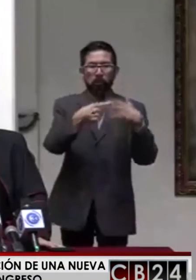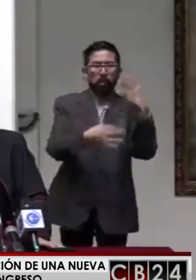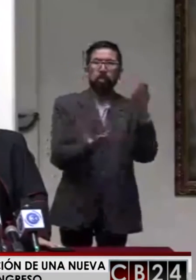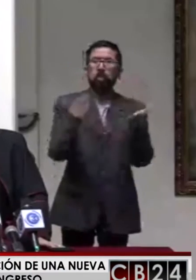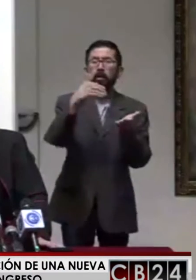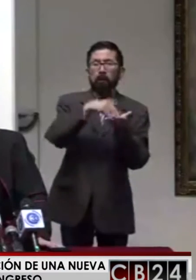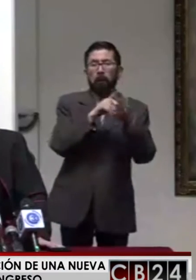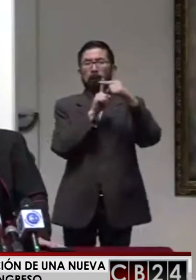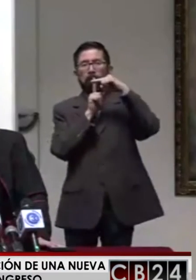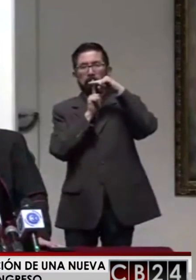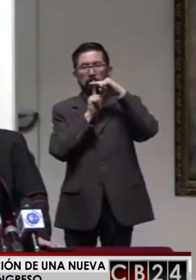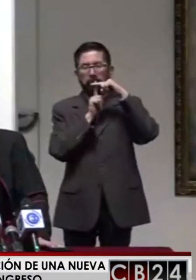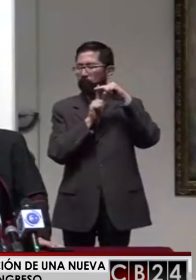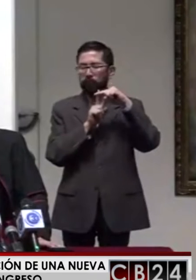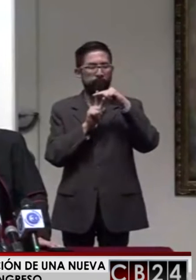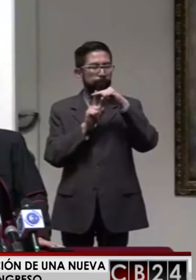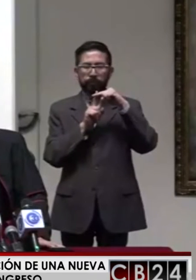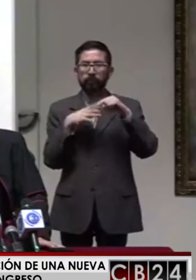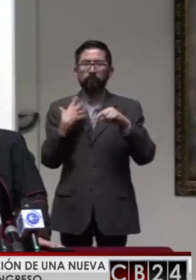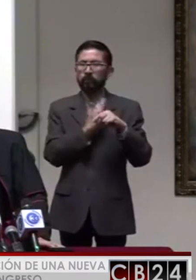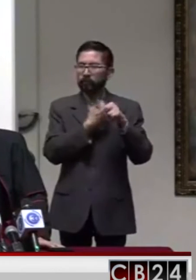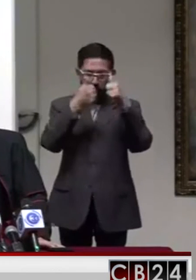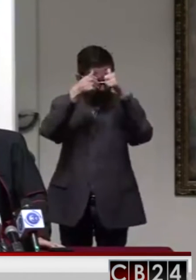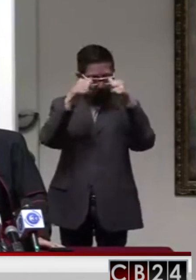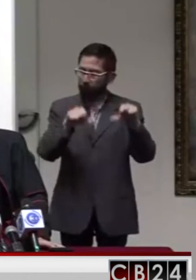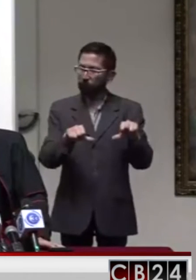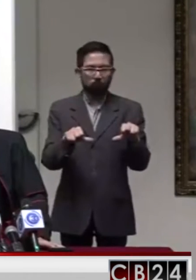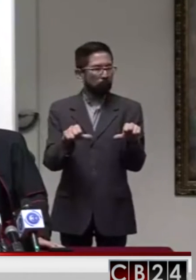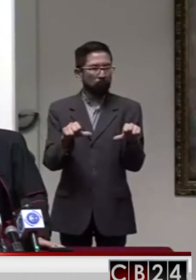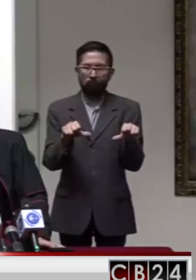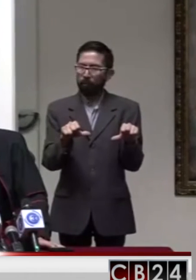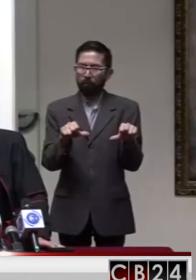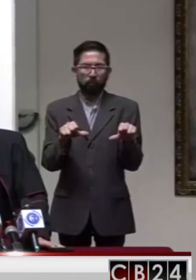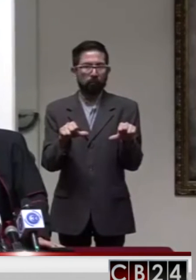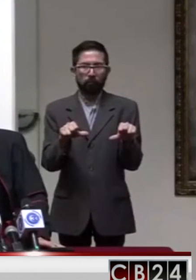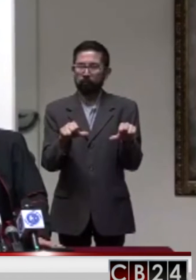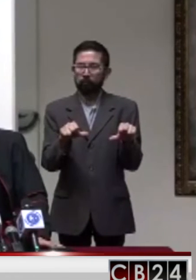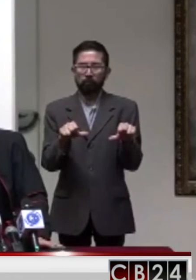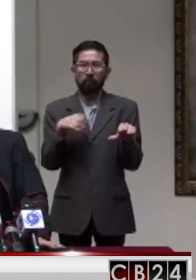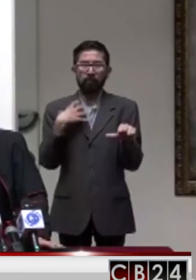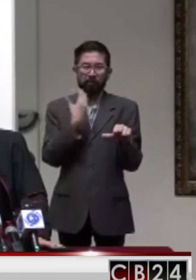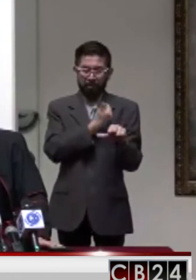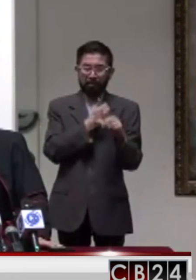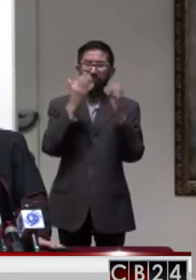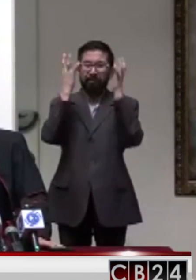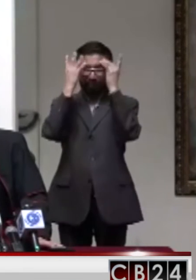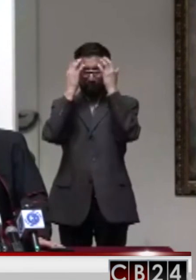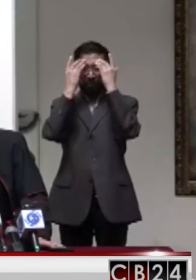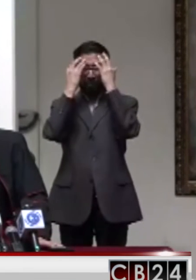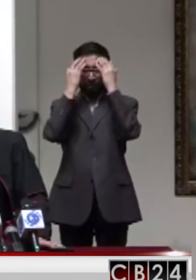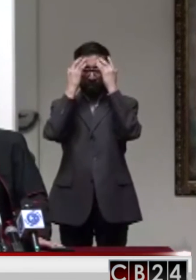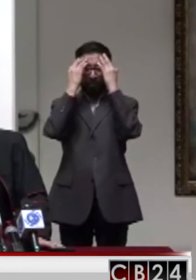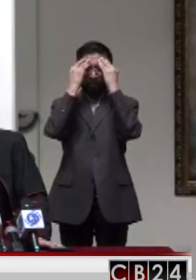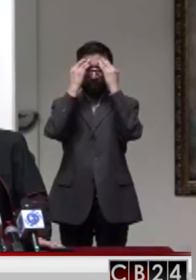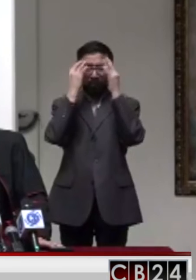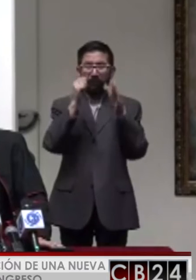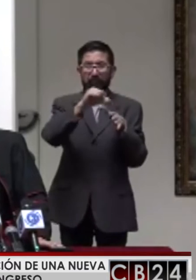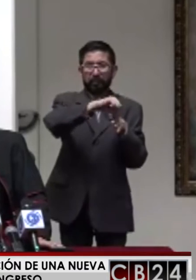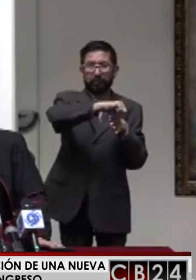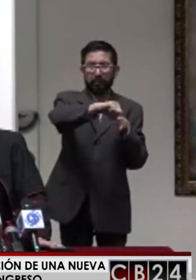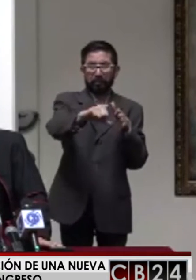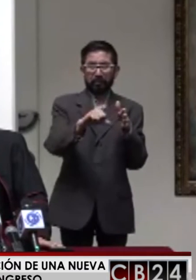Manifestamos nuestro desacuerdo y gran preocupación de que la